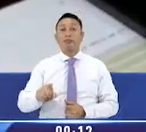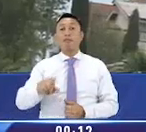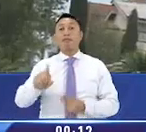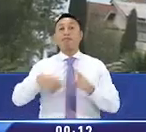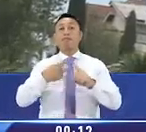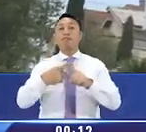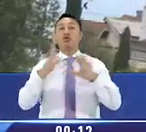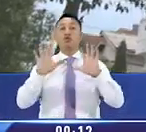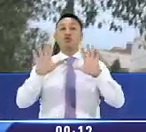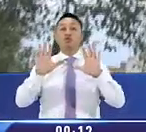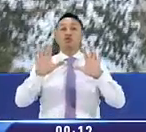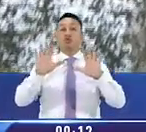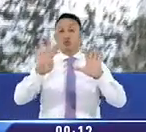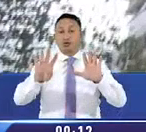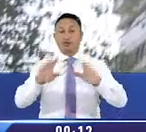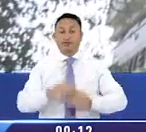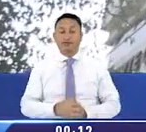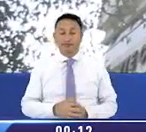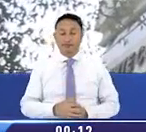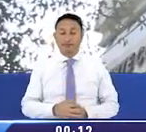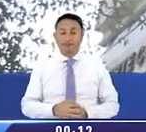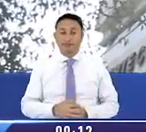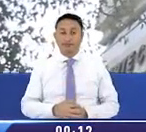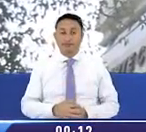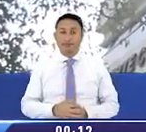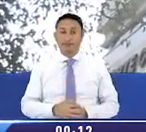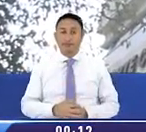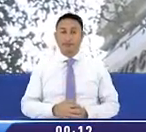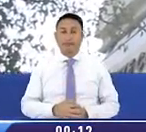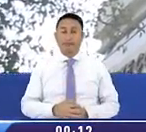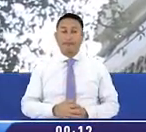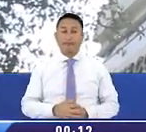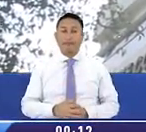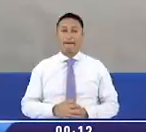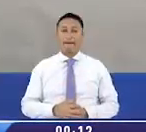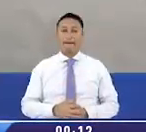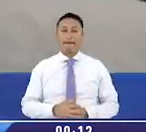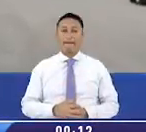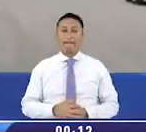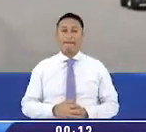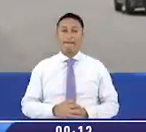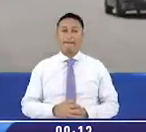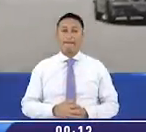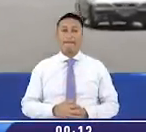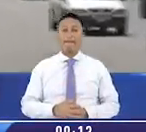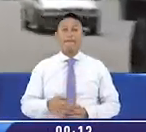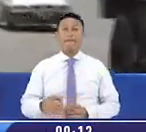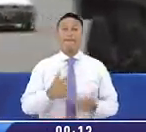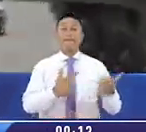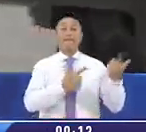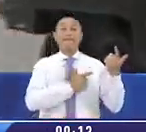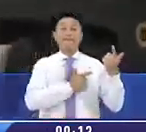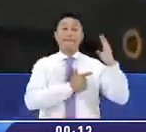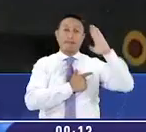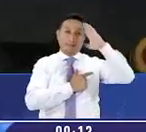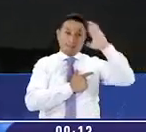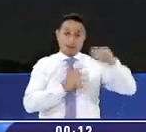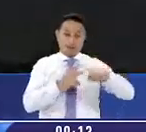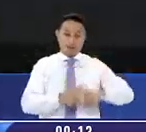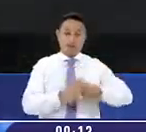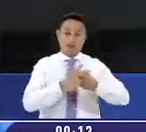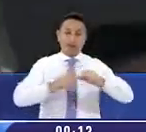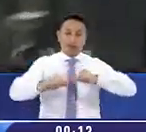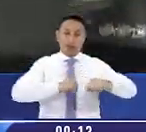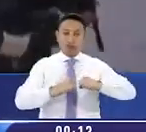más que quedan fuera de la lista tras no superar el examen de constitucionalidad. Que las Fuerzas Armadas inicien acciones